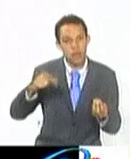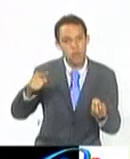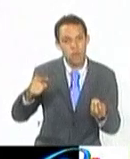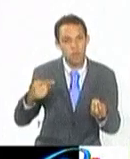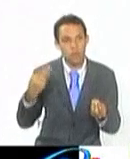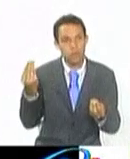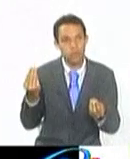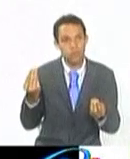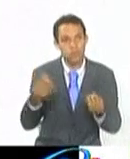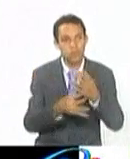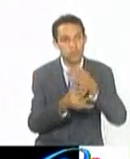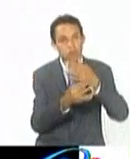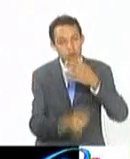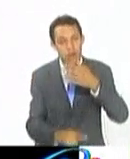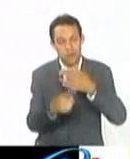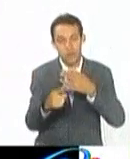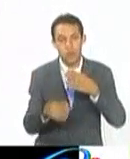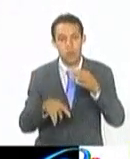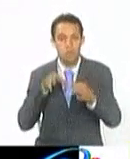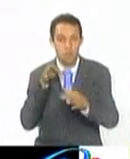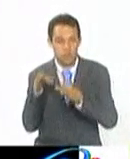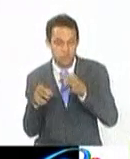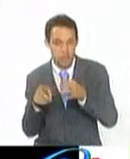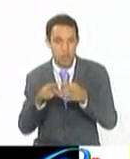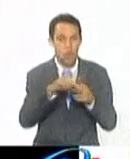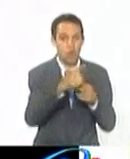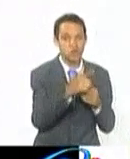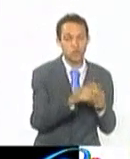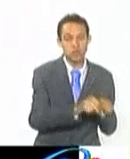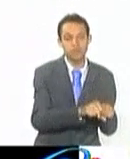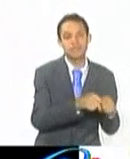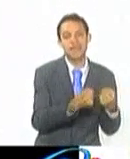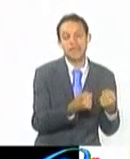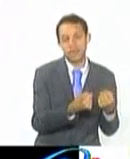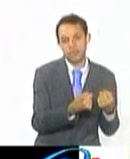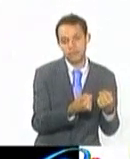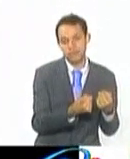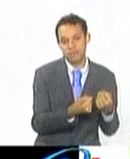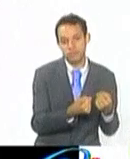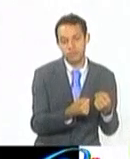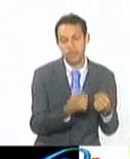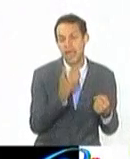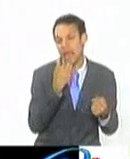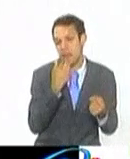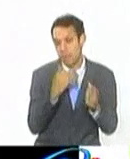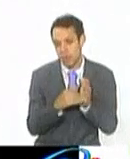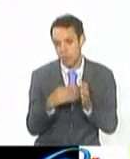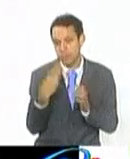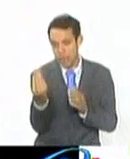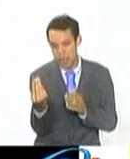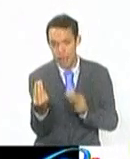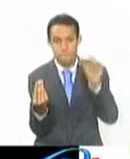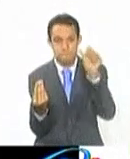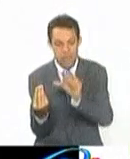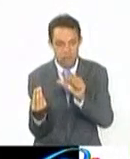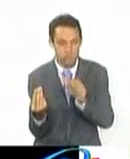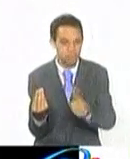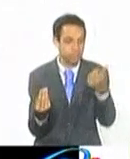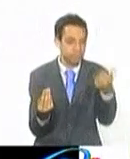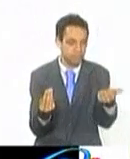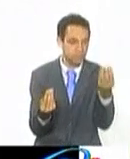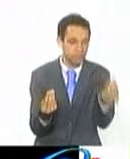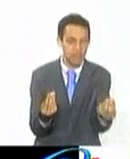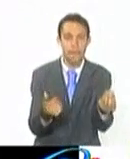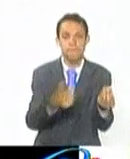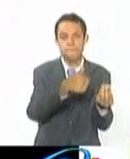digamos hay uno que protege y hay otro que daña y que arrastra Entonces los de alta densidad Son